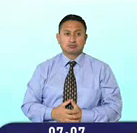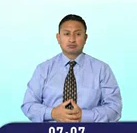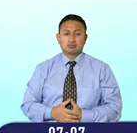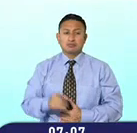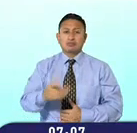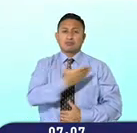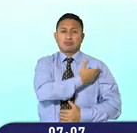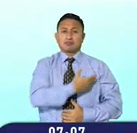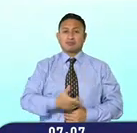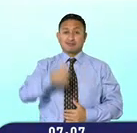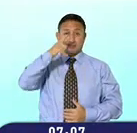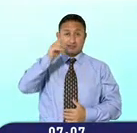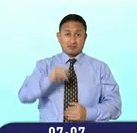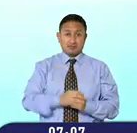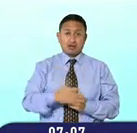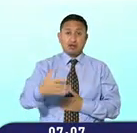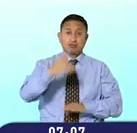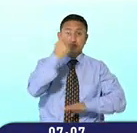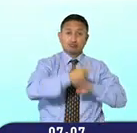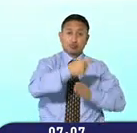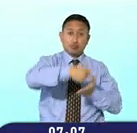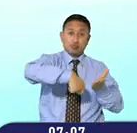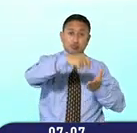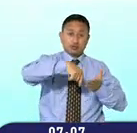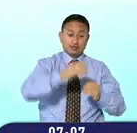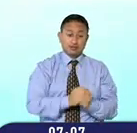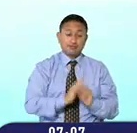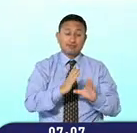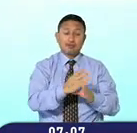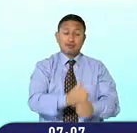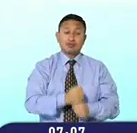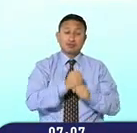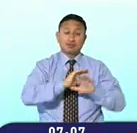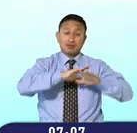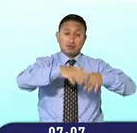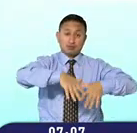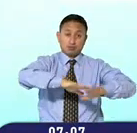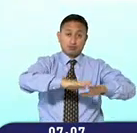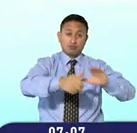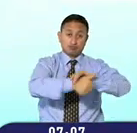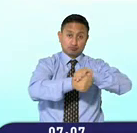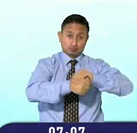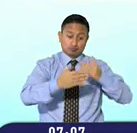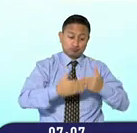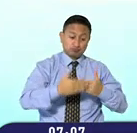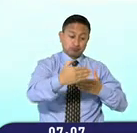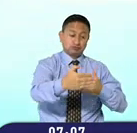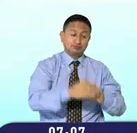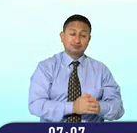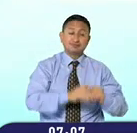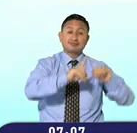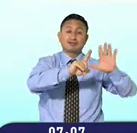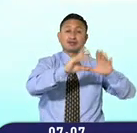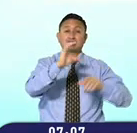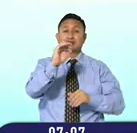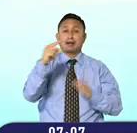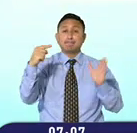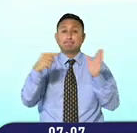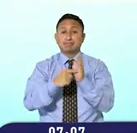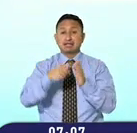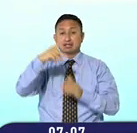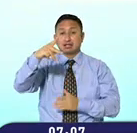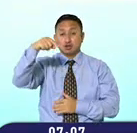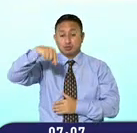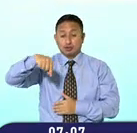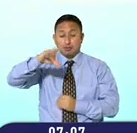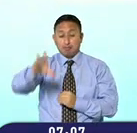el presidente Guillermo Lasso firmará un decreto para la ampliación de la Reserva Marina de Galápagos. 60.000 kilómetros cuadrados se sumarán a